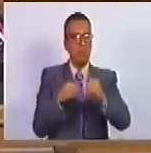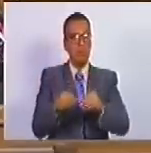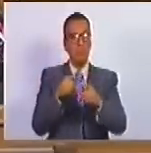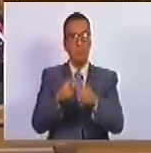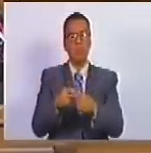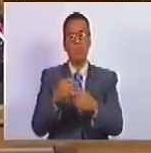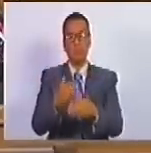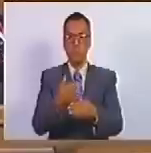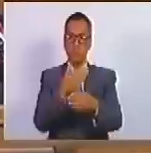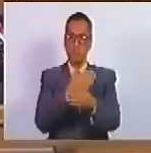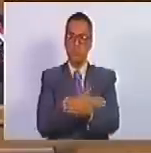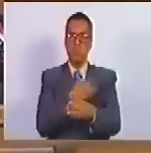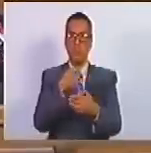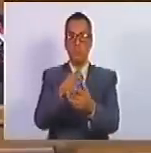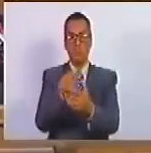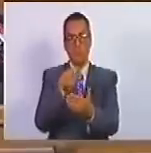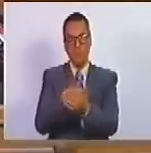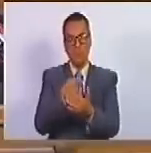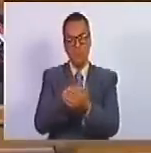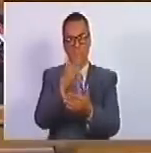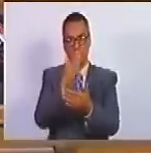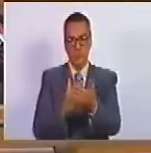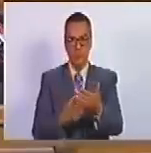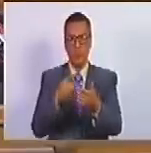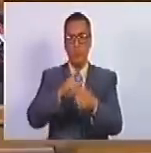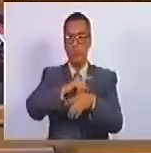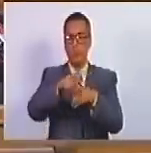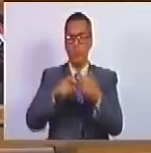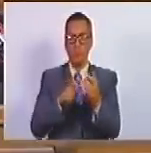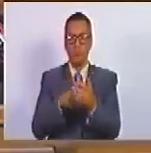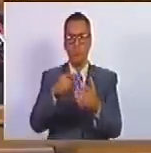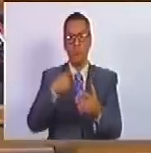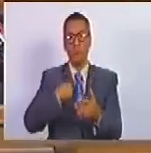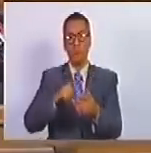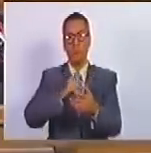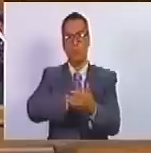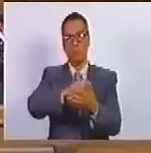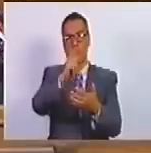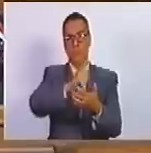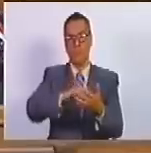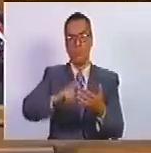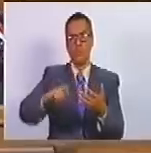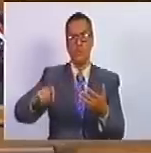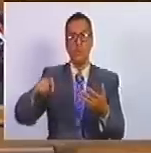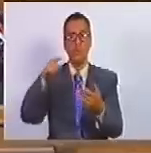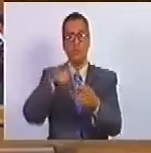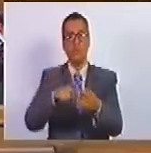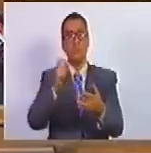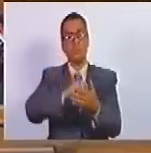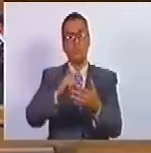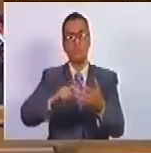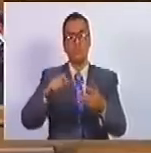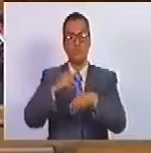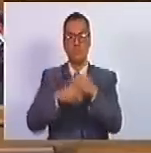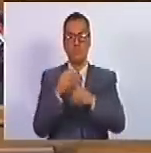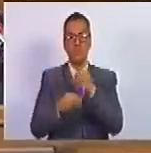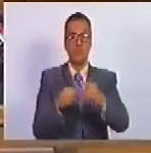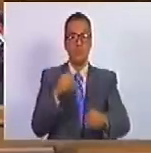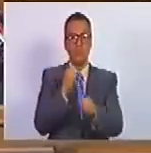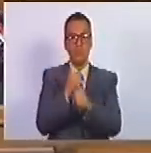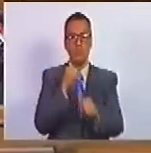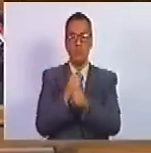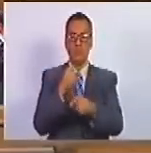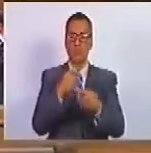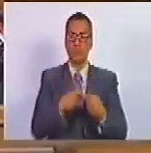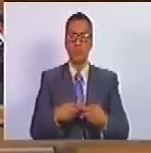de anticipos, pagos parciales o pagos totales a favor de contratistas derivados del contrato de ejecución de obra,